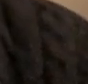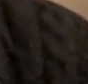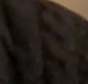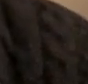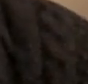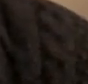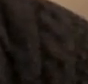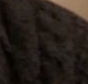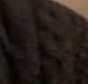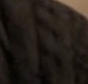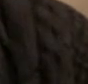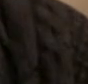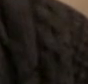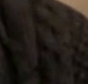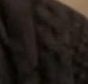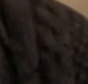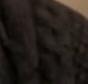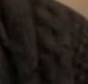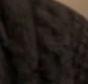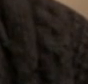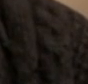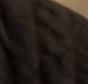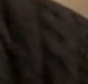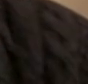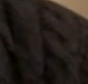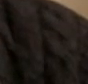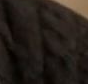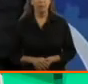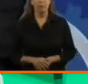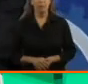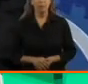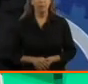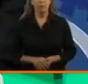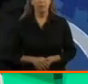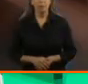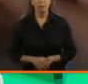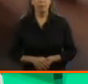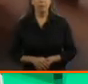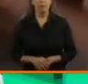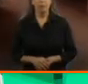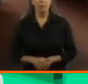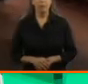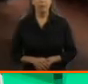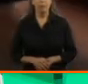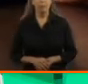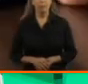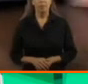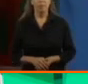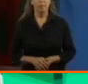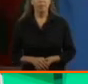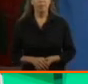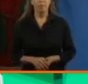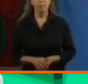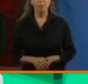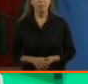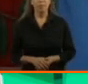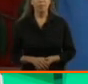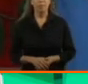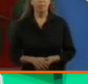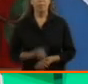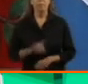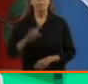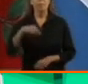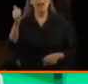Bueno, ese también es un tema interesante. Me parece atractivo la idea de cuando uno habla de reforma laboral, está claro que está hablando